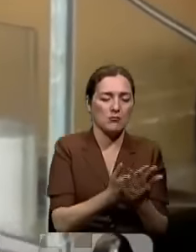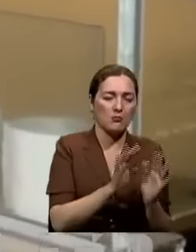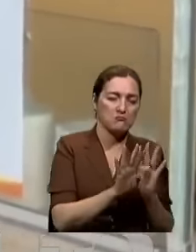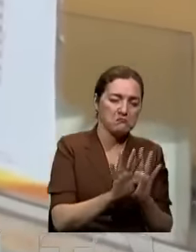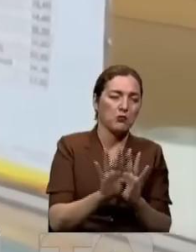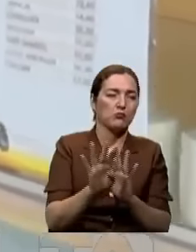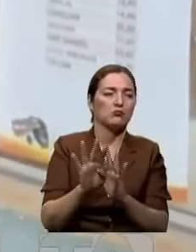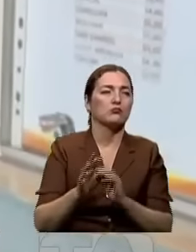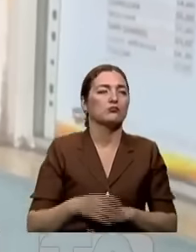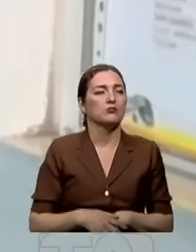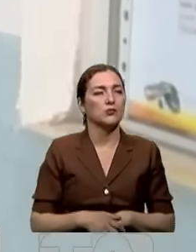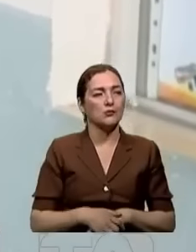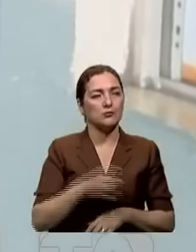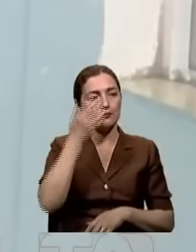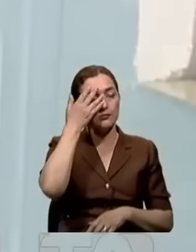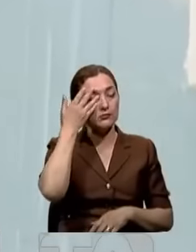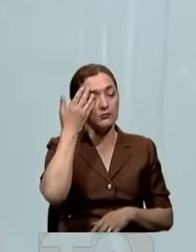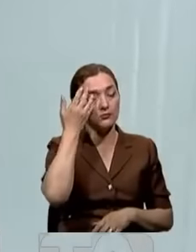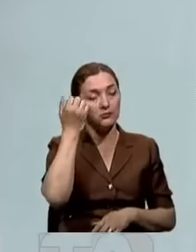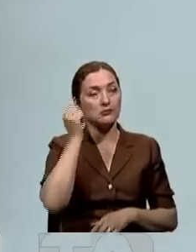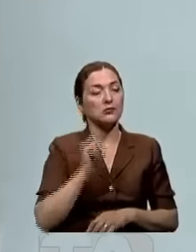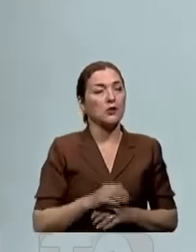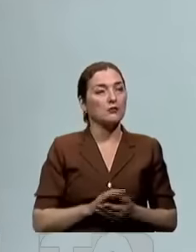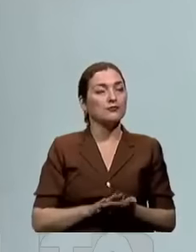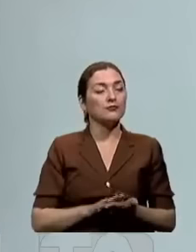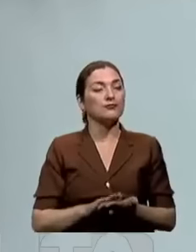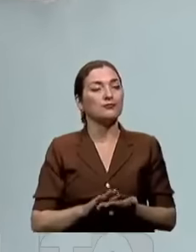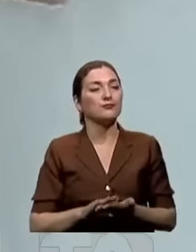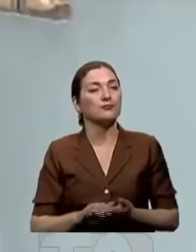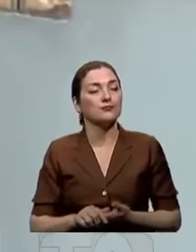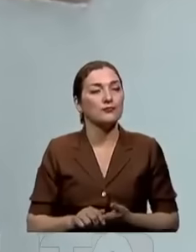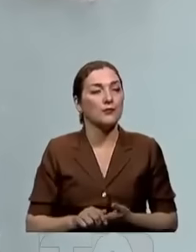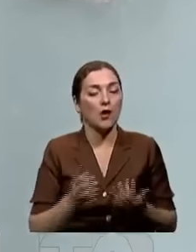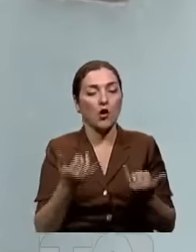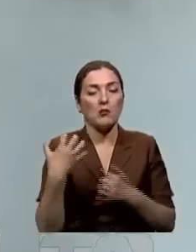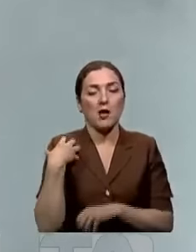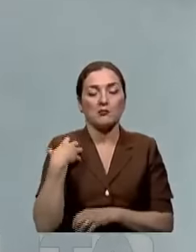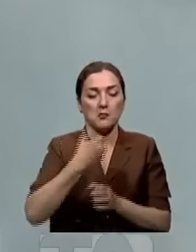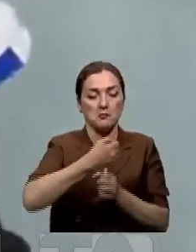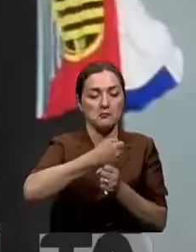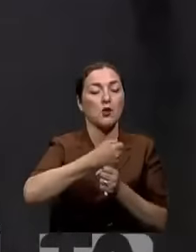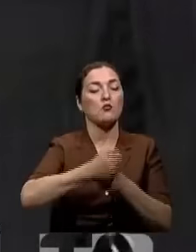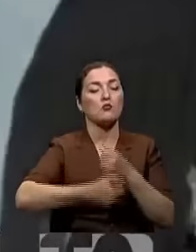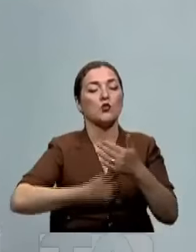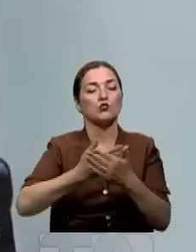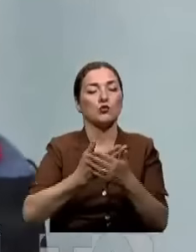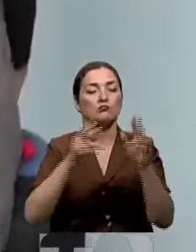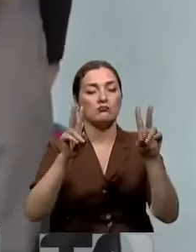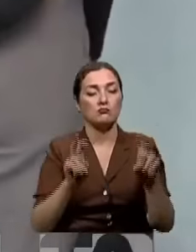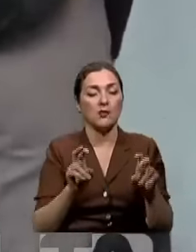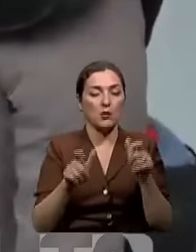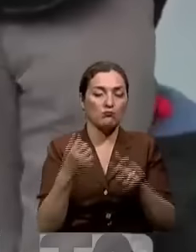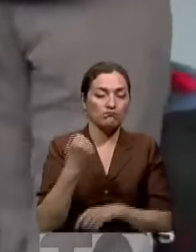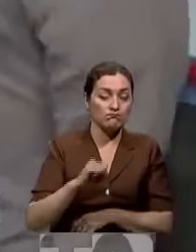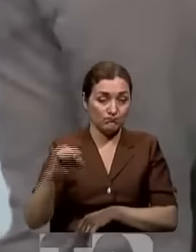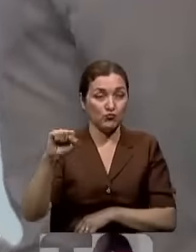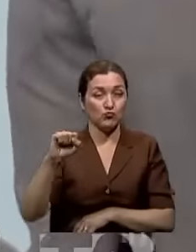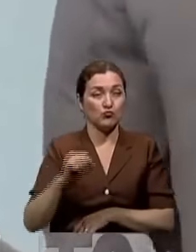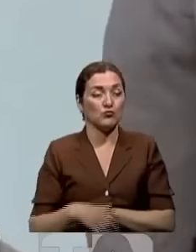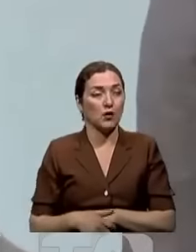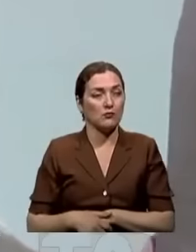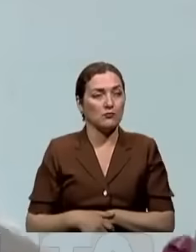personas hasta esta estación. Les contamos que justamente para garantizar la seguridad de todos los pasajeros,